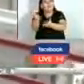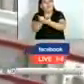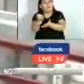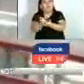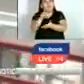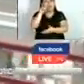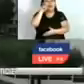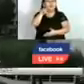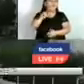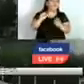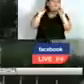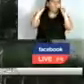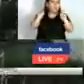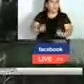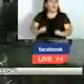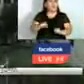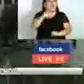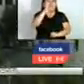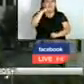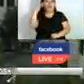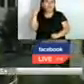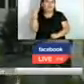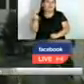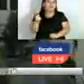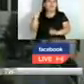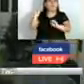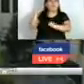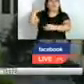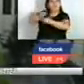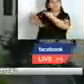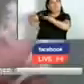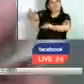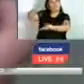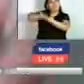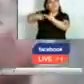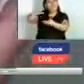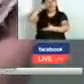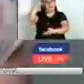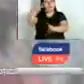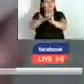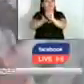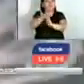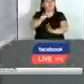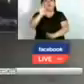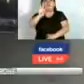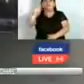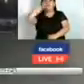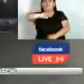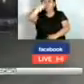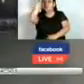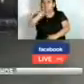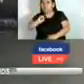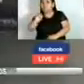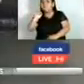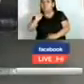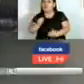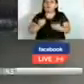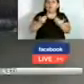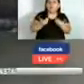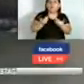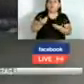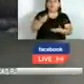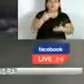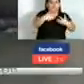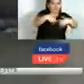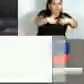que también puede registrar la economía nacional es que la inversión mundial puede crecer en un 4%, favoreciendo las